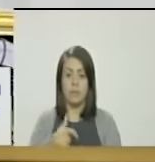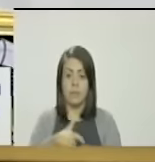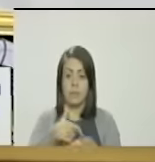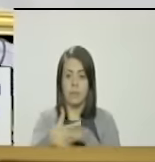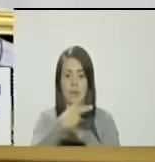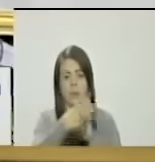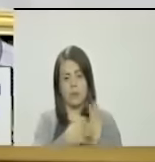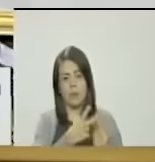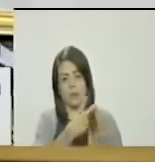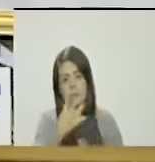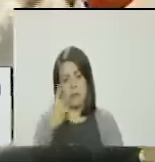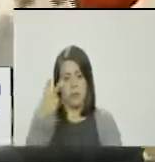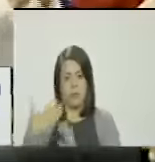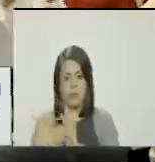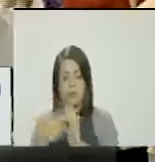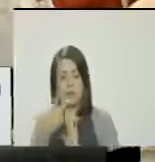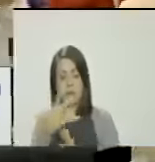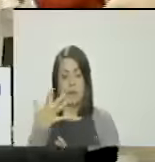el periodo